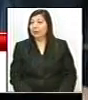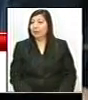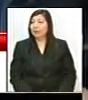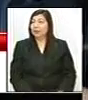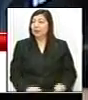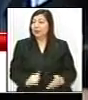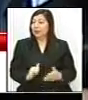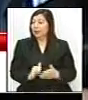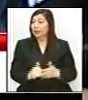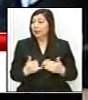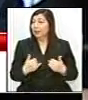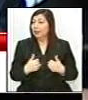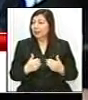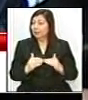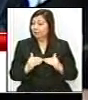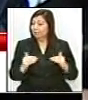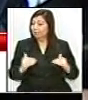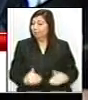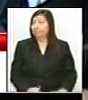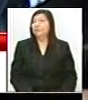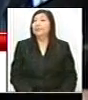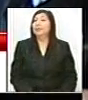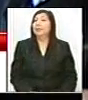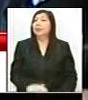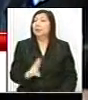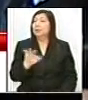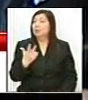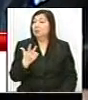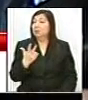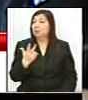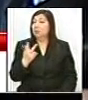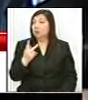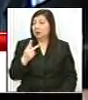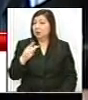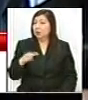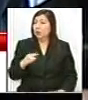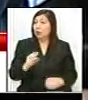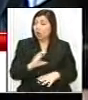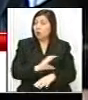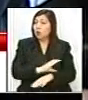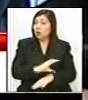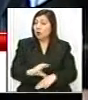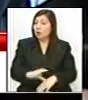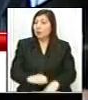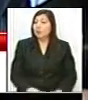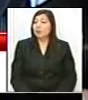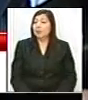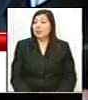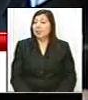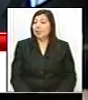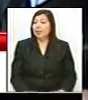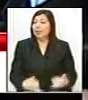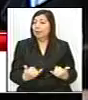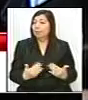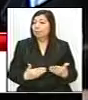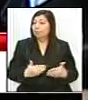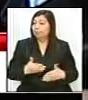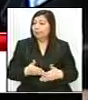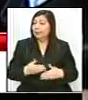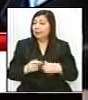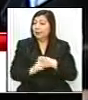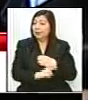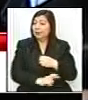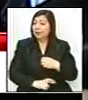sector que tiene una franja de 3.000 kilómetros de costa y en realidad es transversal en el